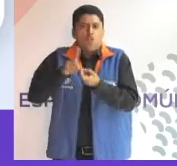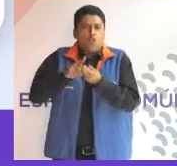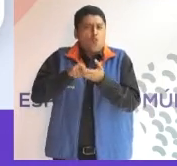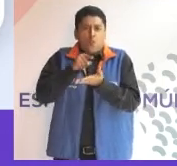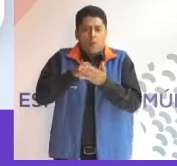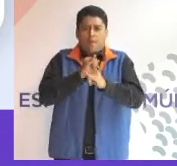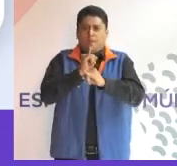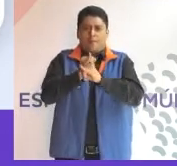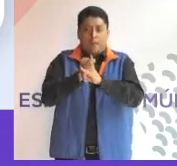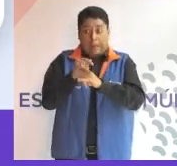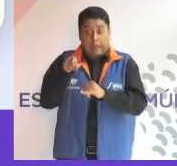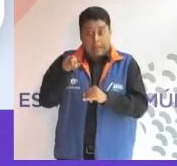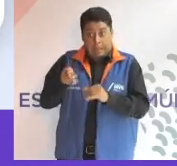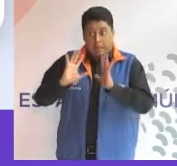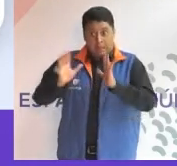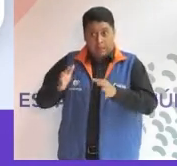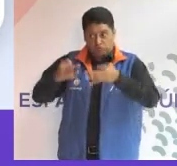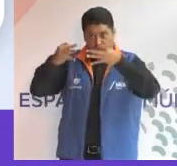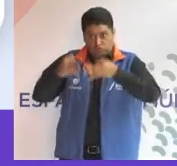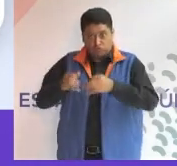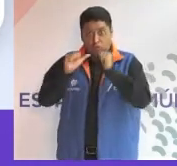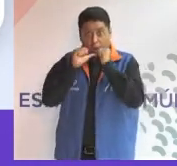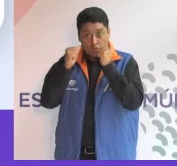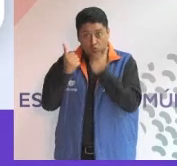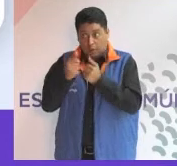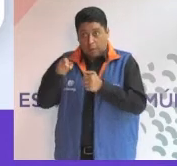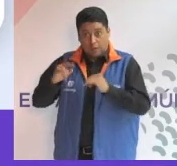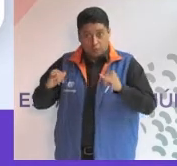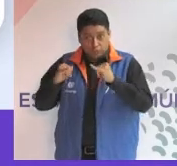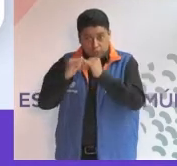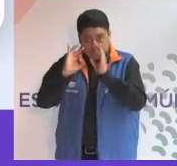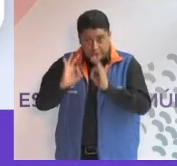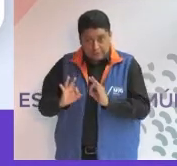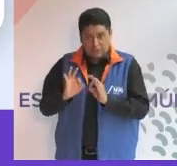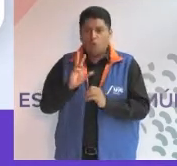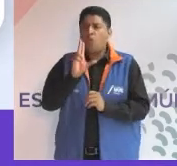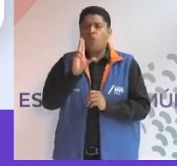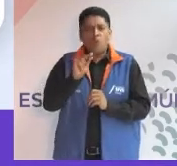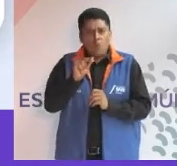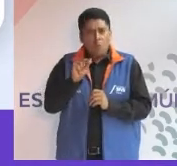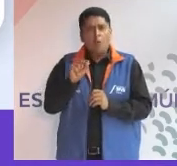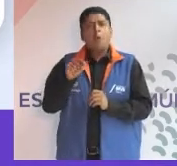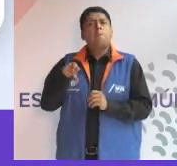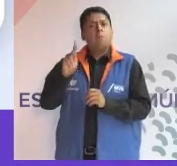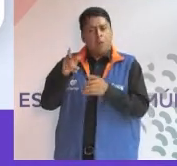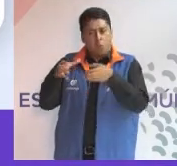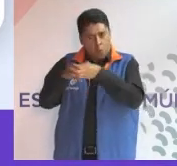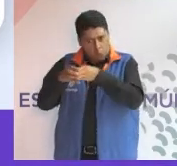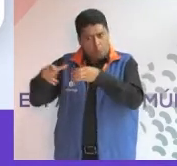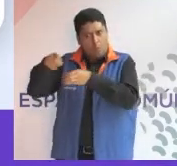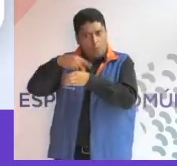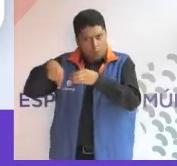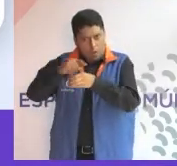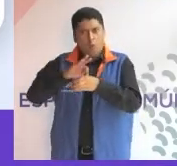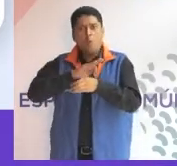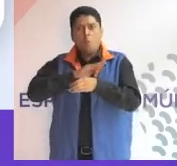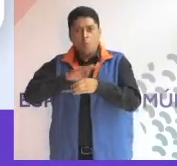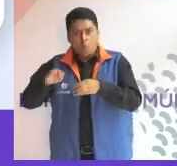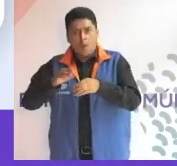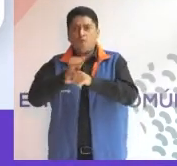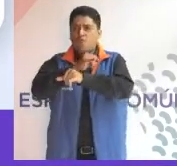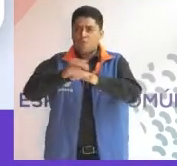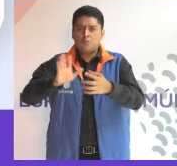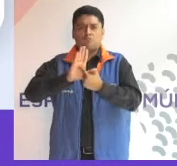de organización y de formalidad, pero sí son mecanismos importantes de movilización y validación de la información. La mayoría